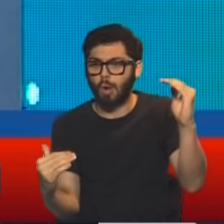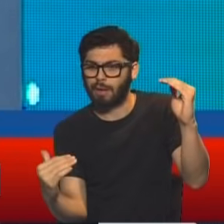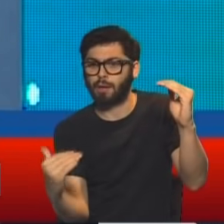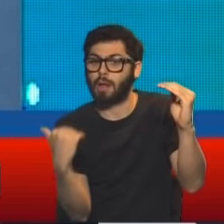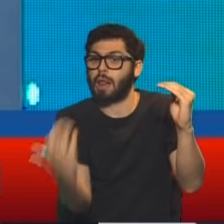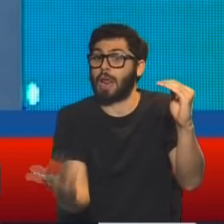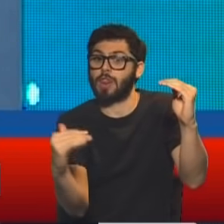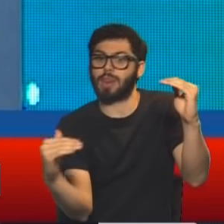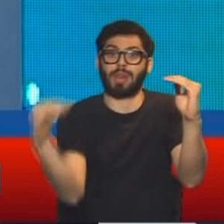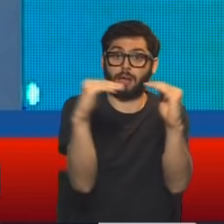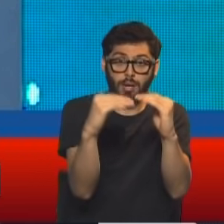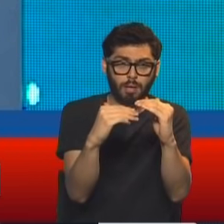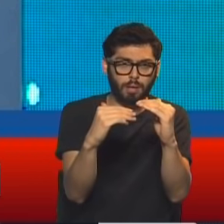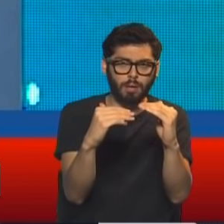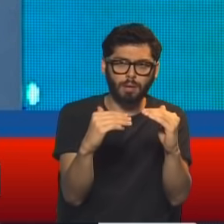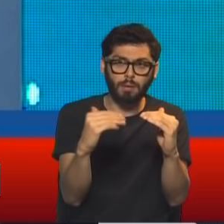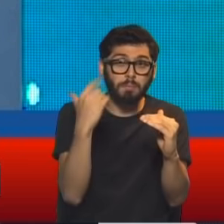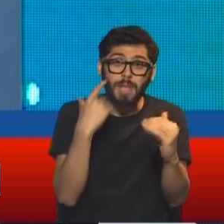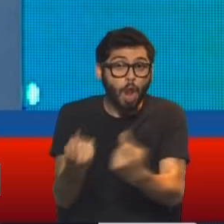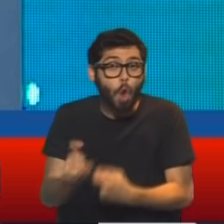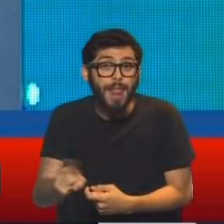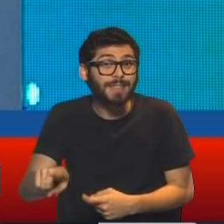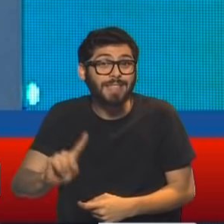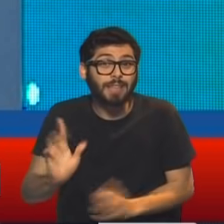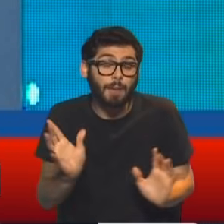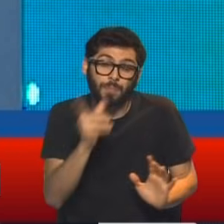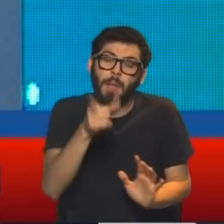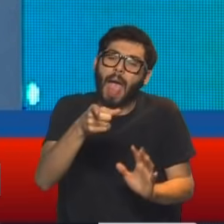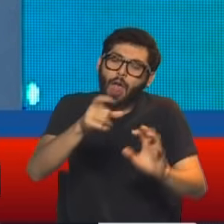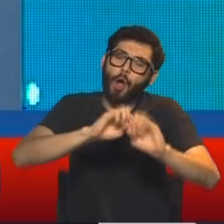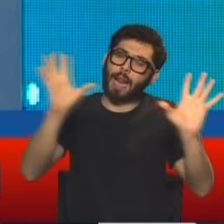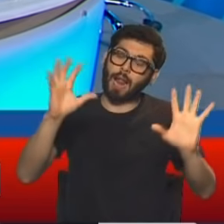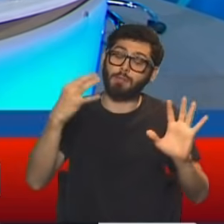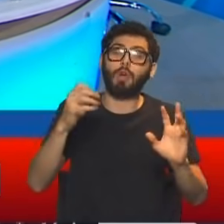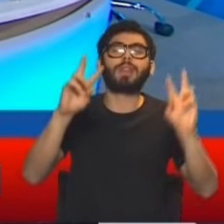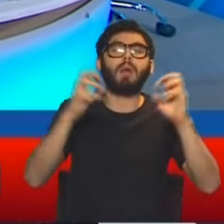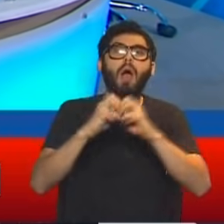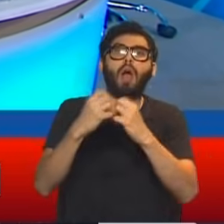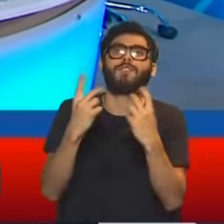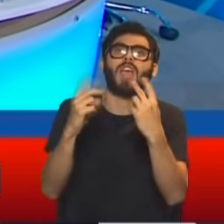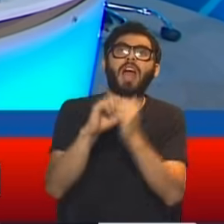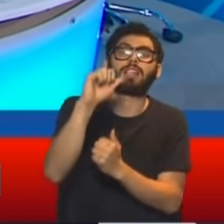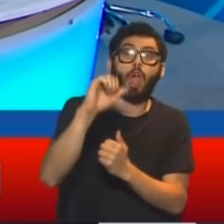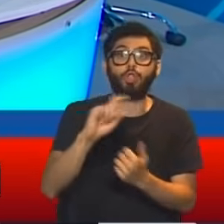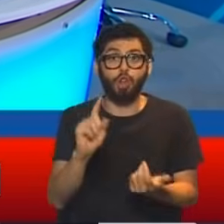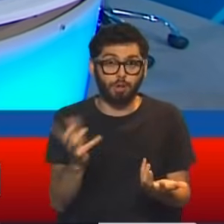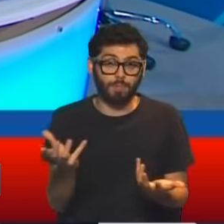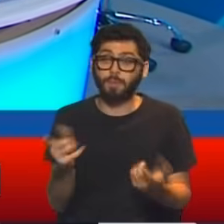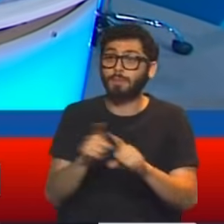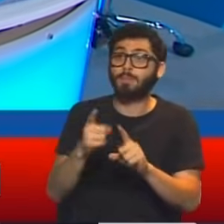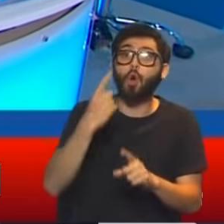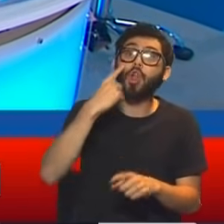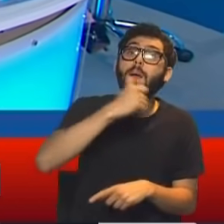todos los ciudadanos? Porque me parece que lo que nos está hablando es de eso. Bueno, cuando se habla del debate de los viajes de egresados. Lo mismo es conocer el mar,